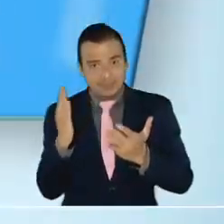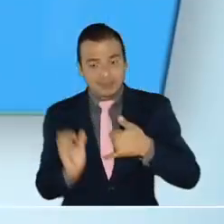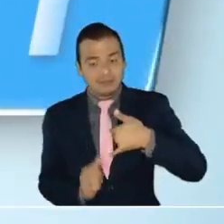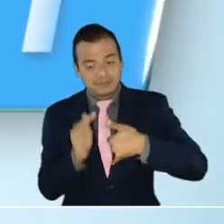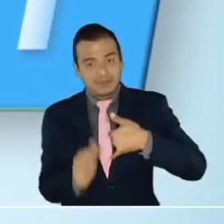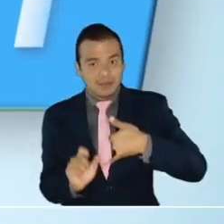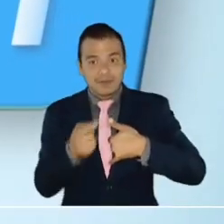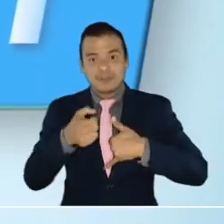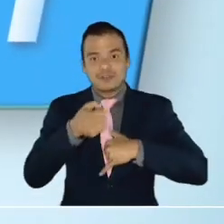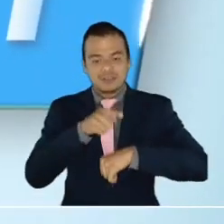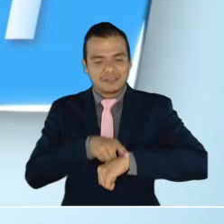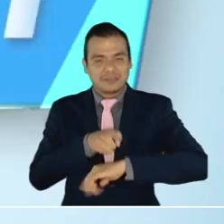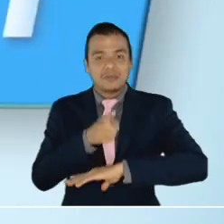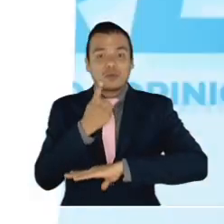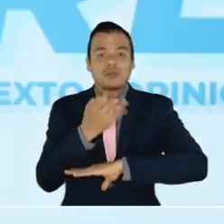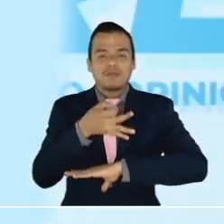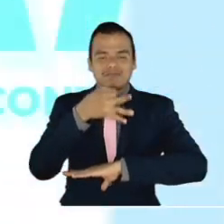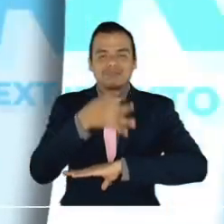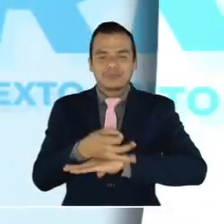siempre a la 1:00.